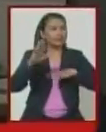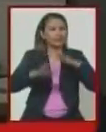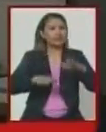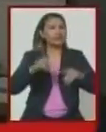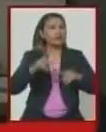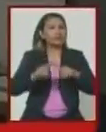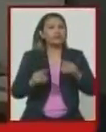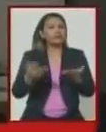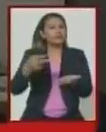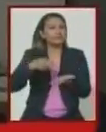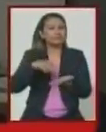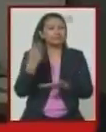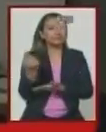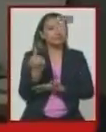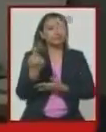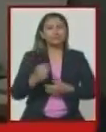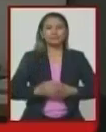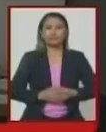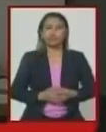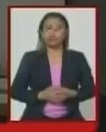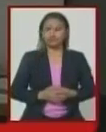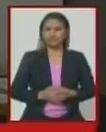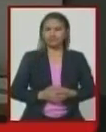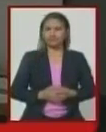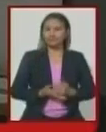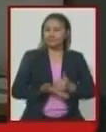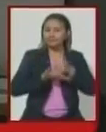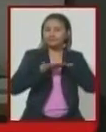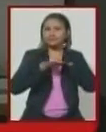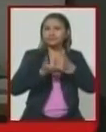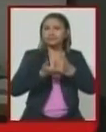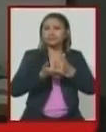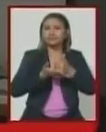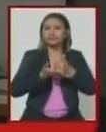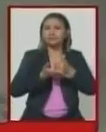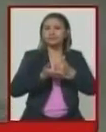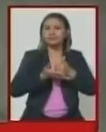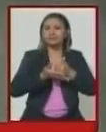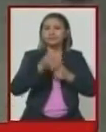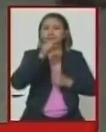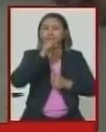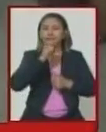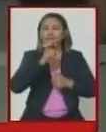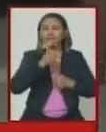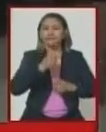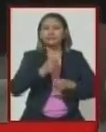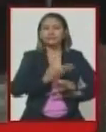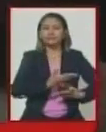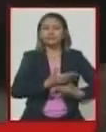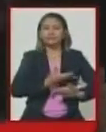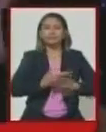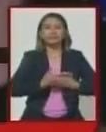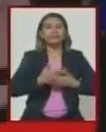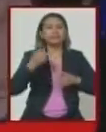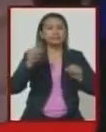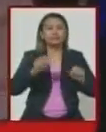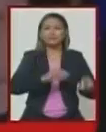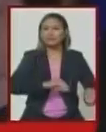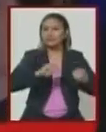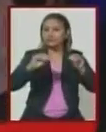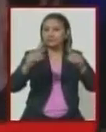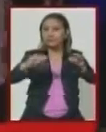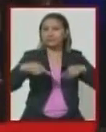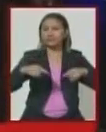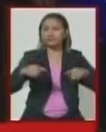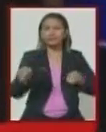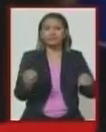caminar, no puede levantarse sola, y ella se ayuda de un andador viejo de bebé con el que puede